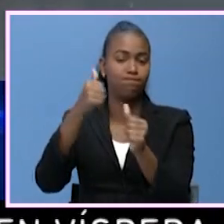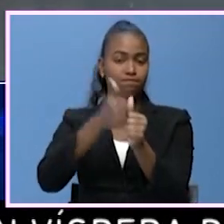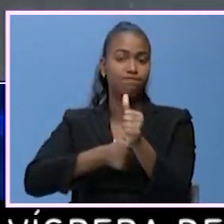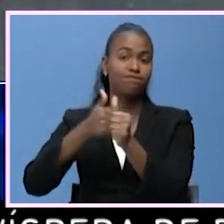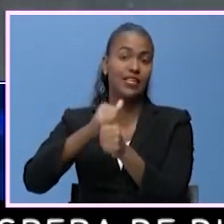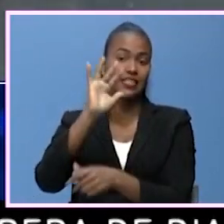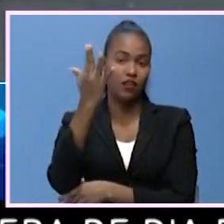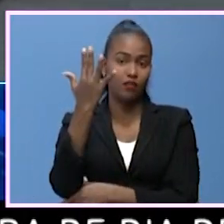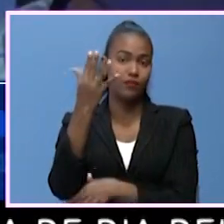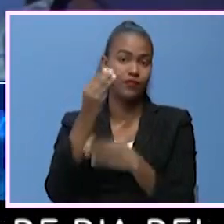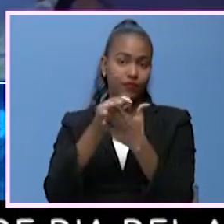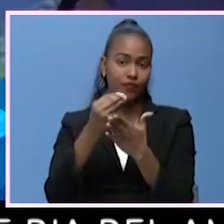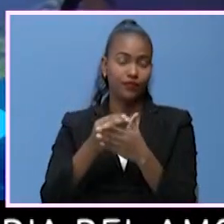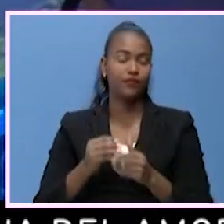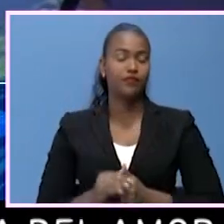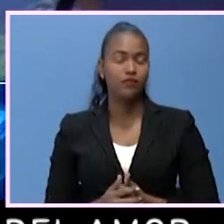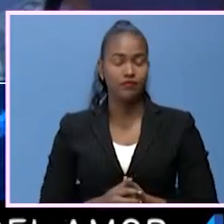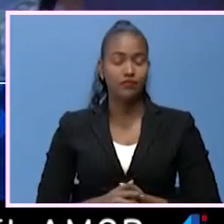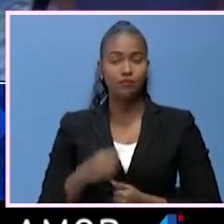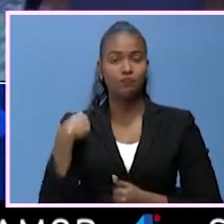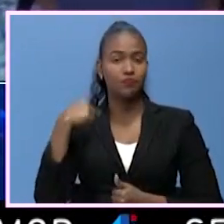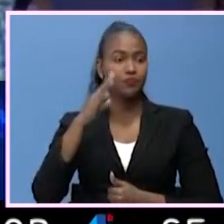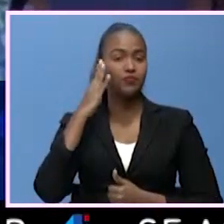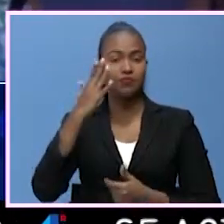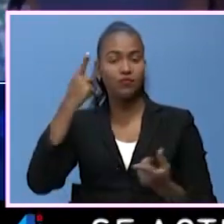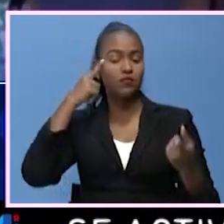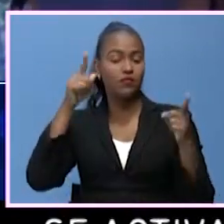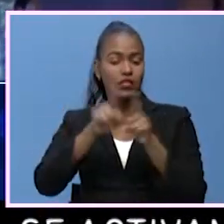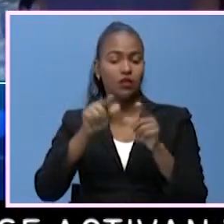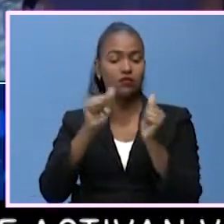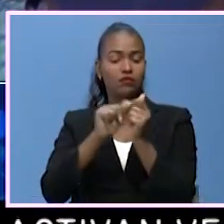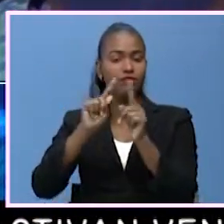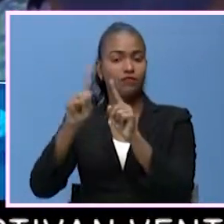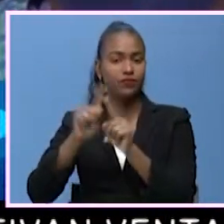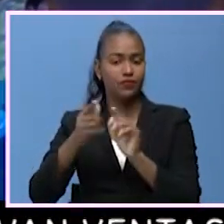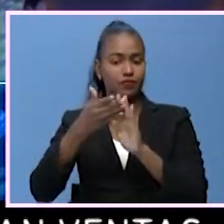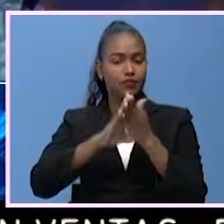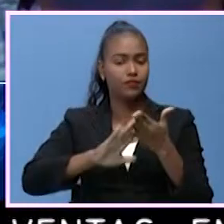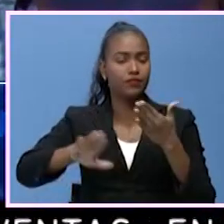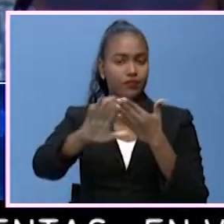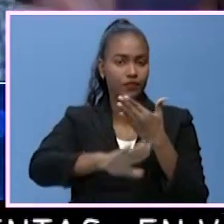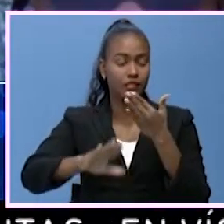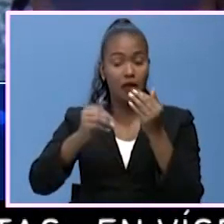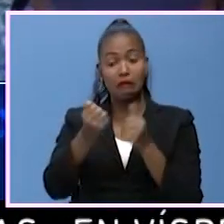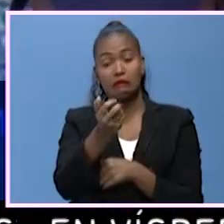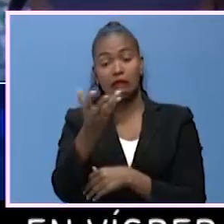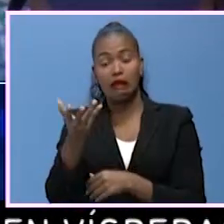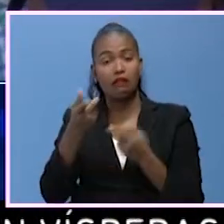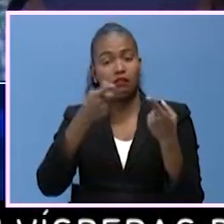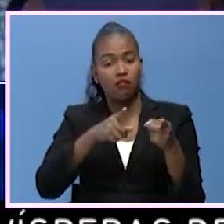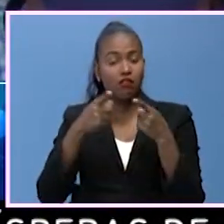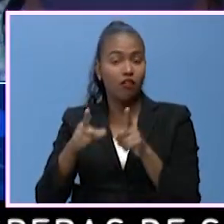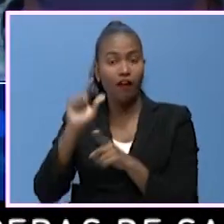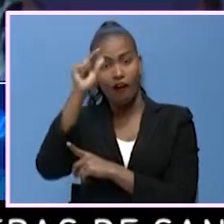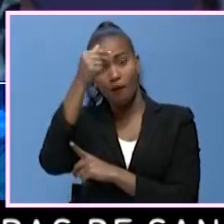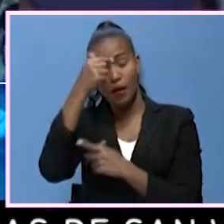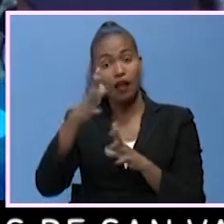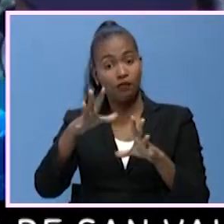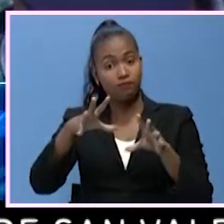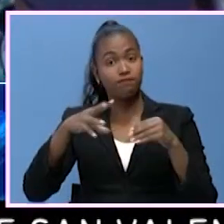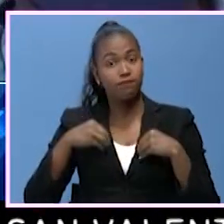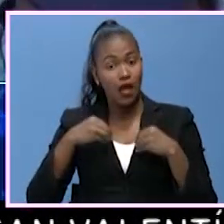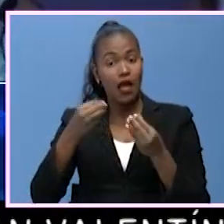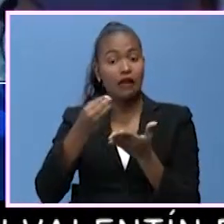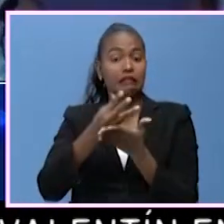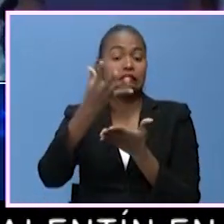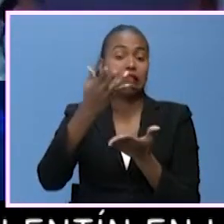a 5 pesos. Nosotros estamos haciendo los acuerdos con los diferentes sectores. En algunos casos el gobierno ha asumido el